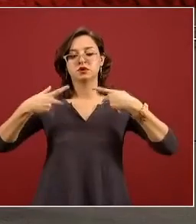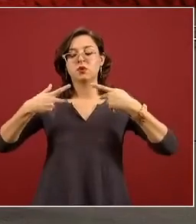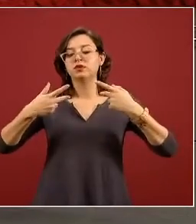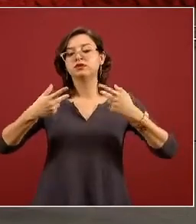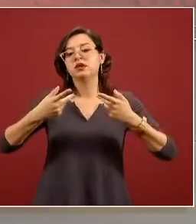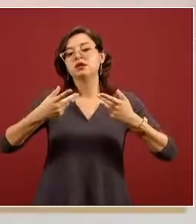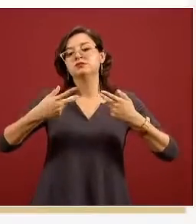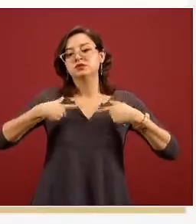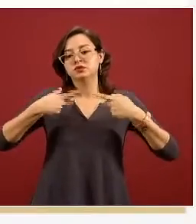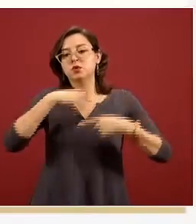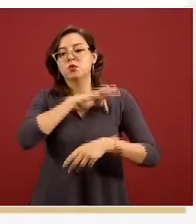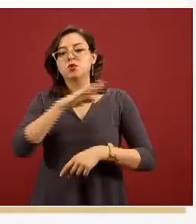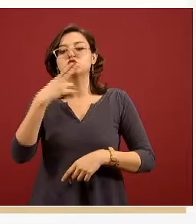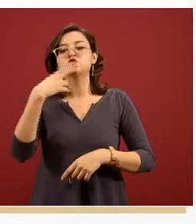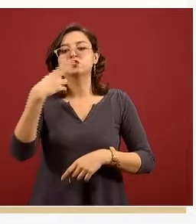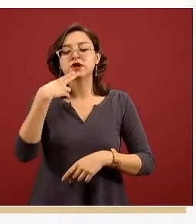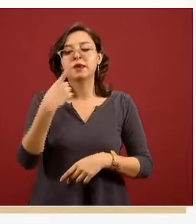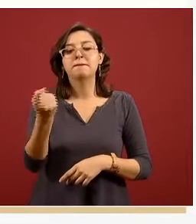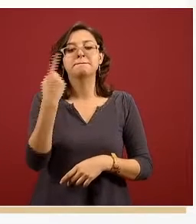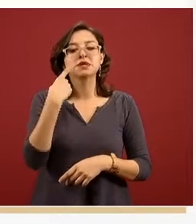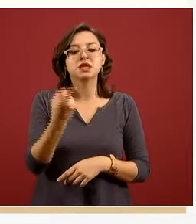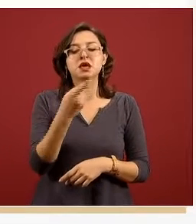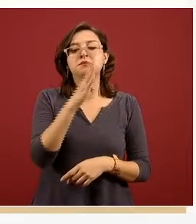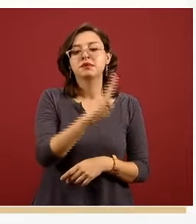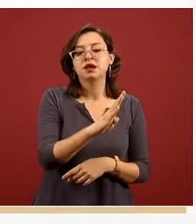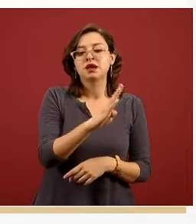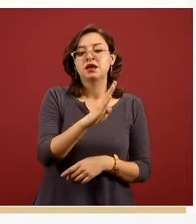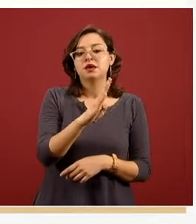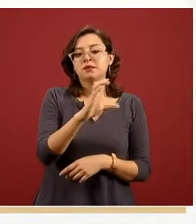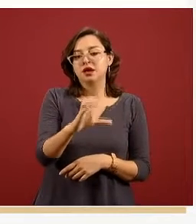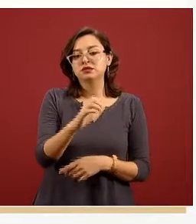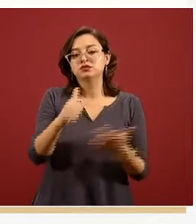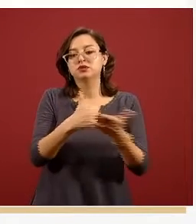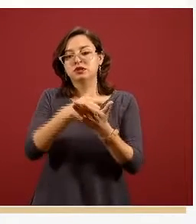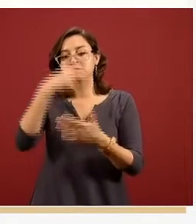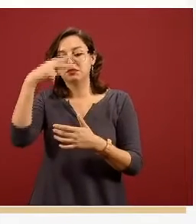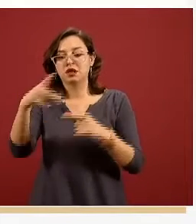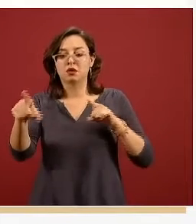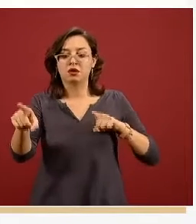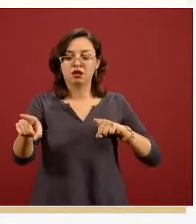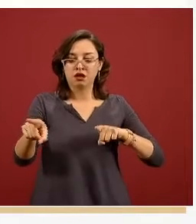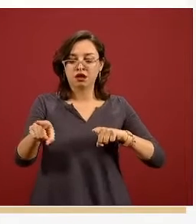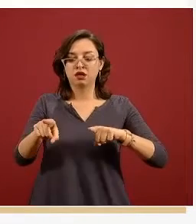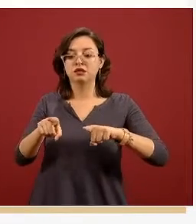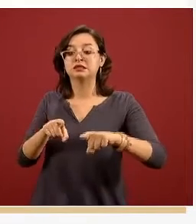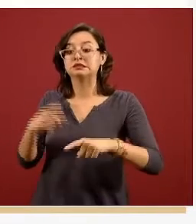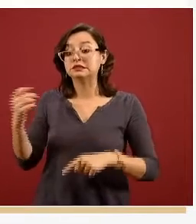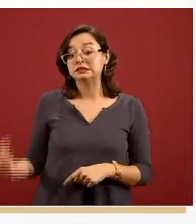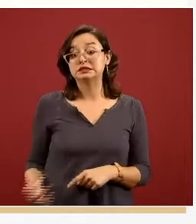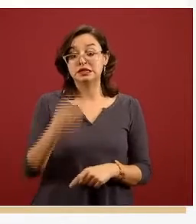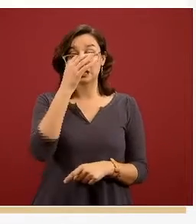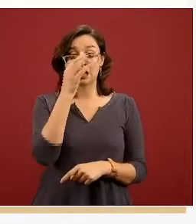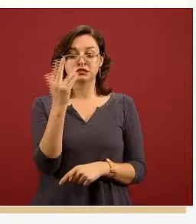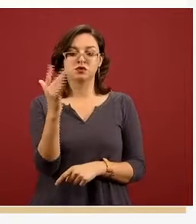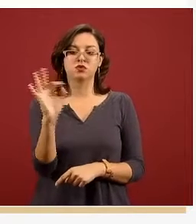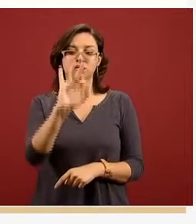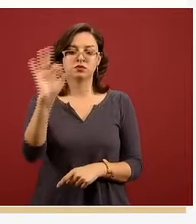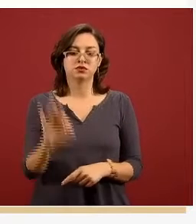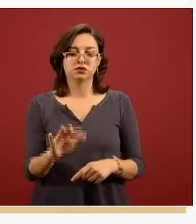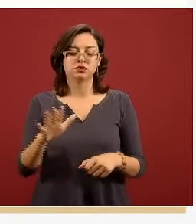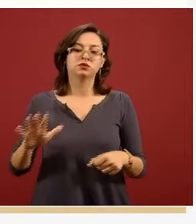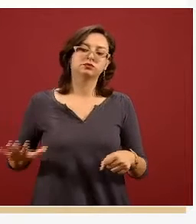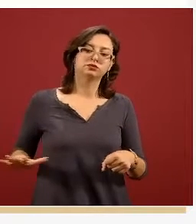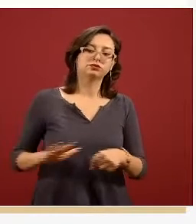de México, Baja California, prácticamente se están acercando o están ya en la mitad de su ocupación.